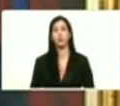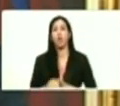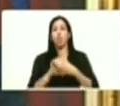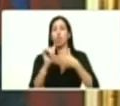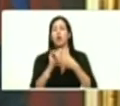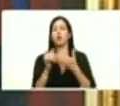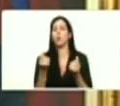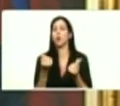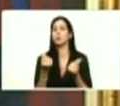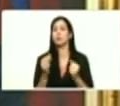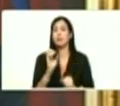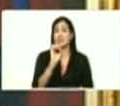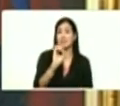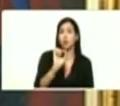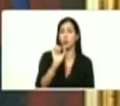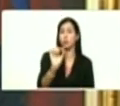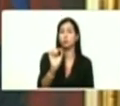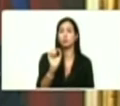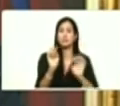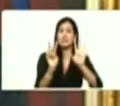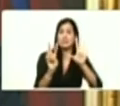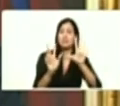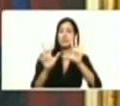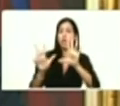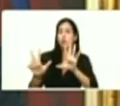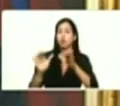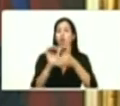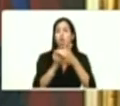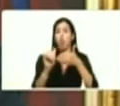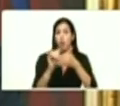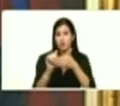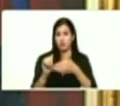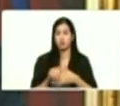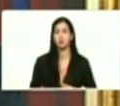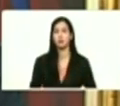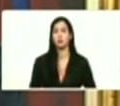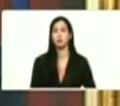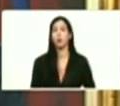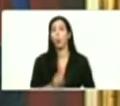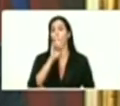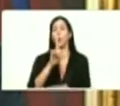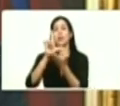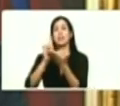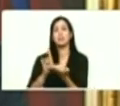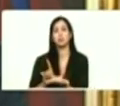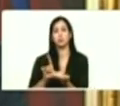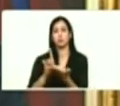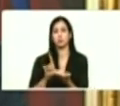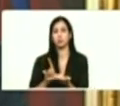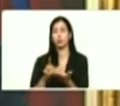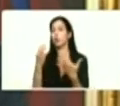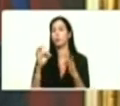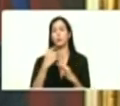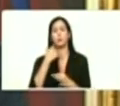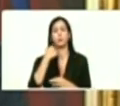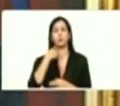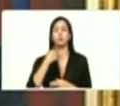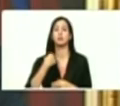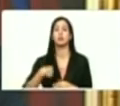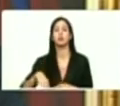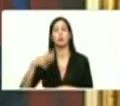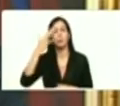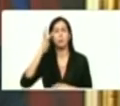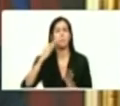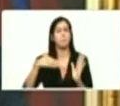dólares cuesta 0.78 dólares el litro normalmente eso cuesta mucho más